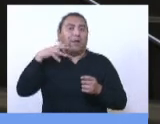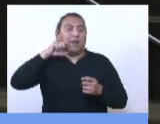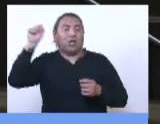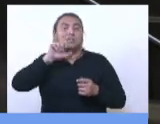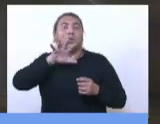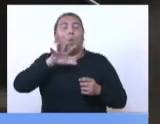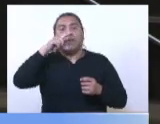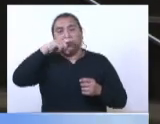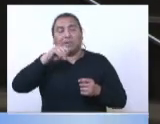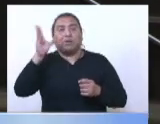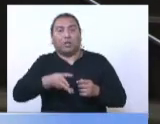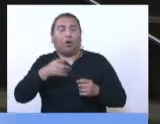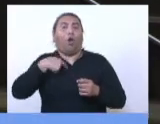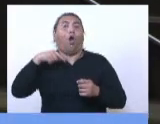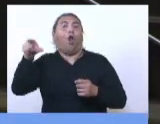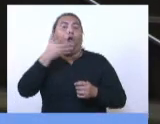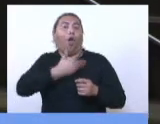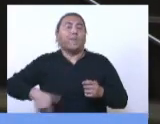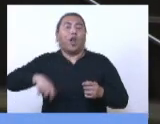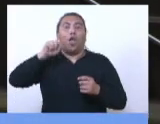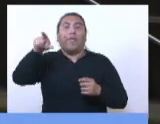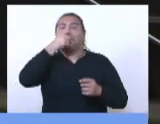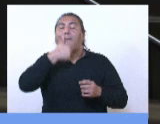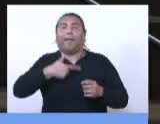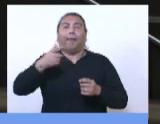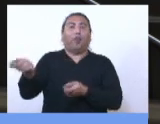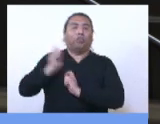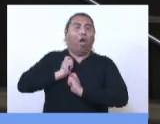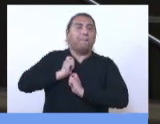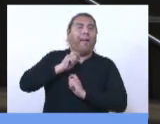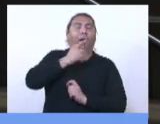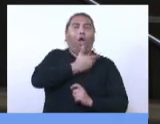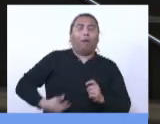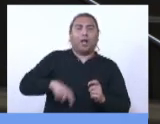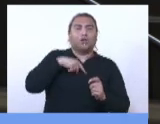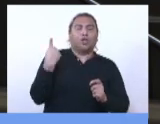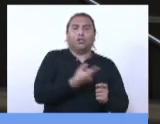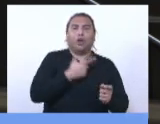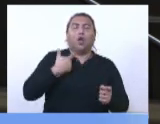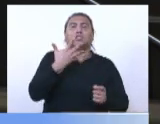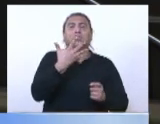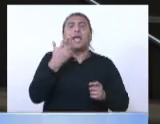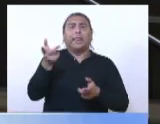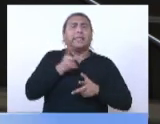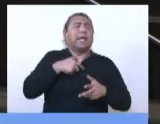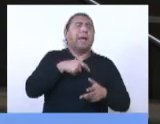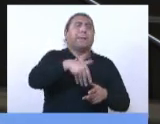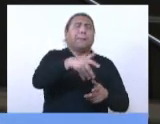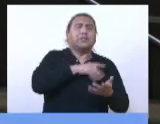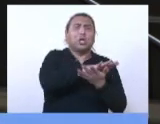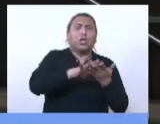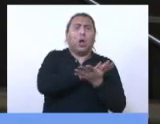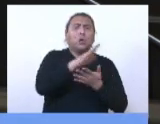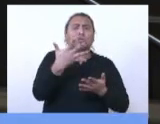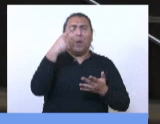57 macri no se entrega a nosotros que dijo que iba a arreglar la inflación con el 57% un